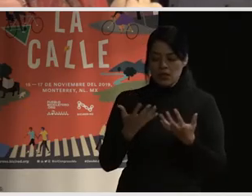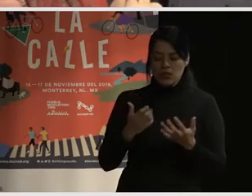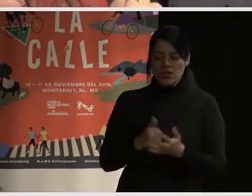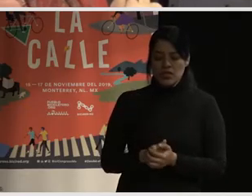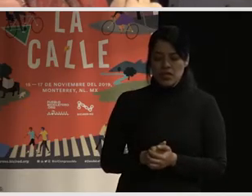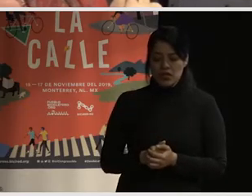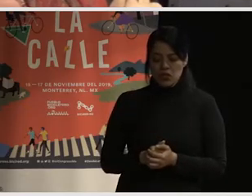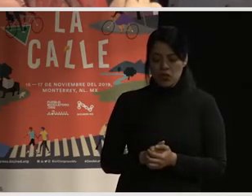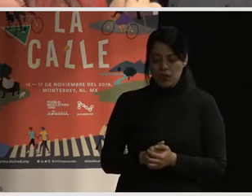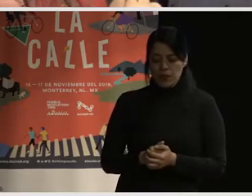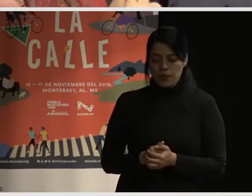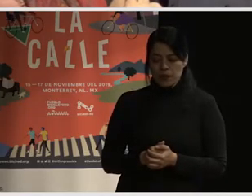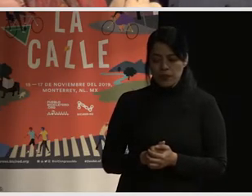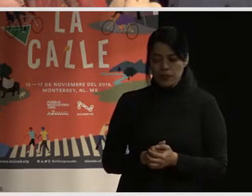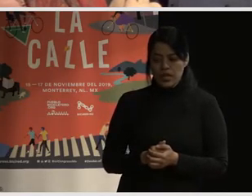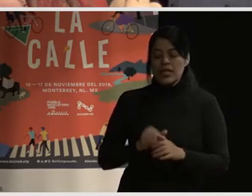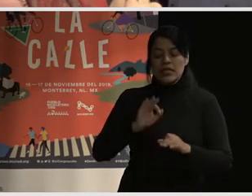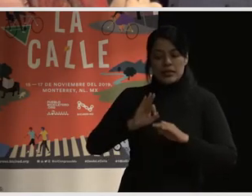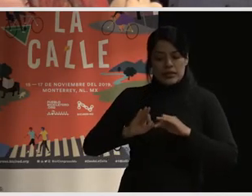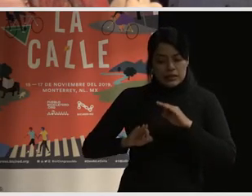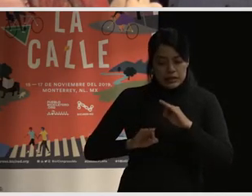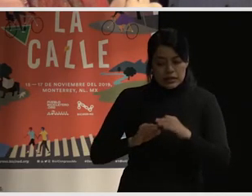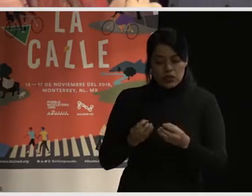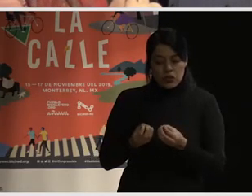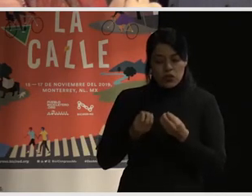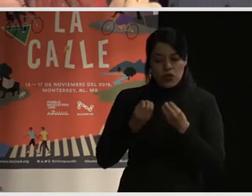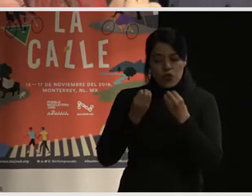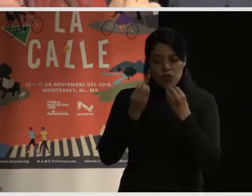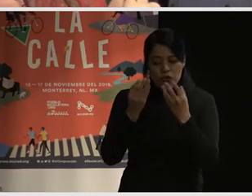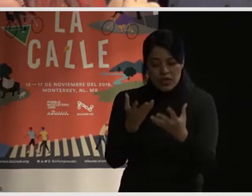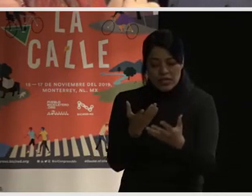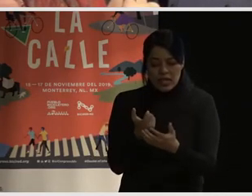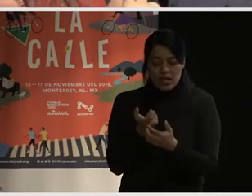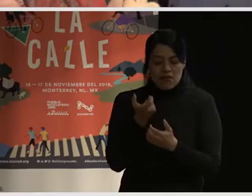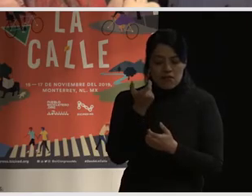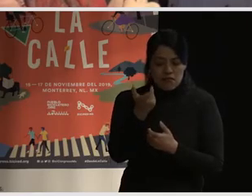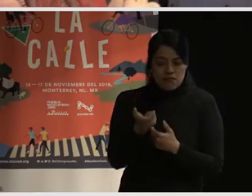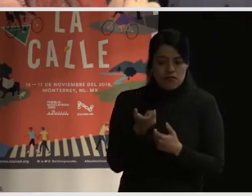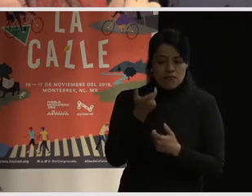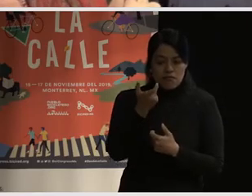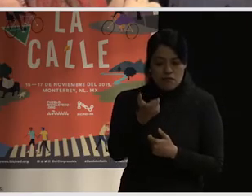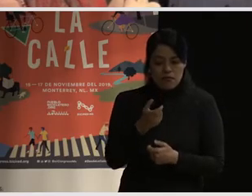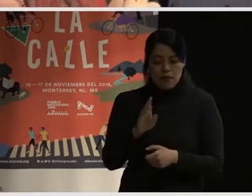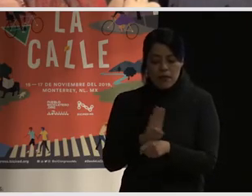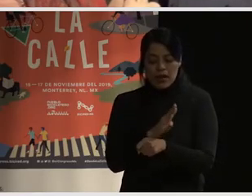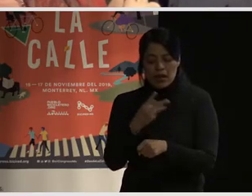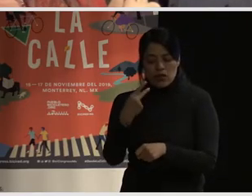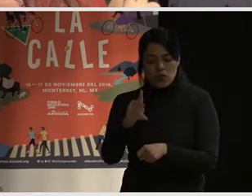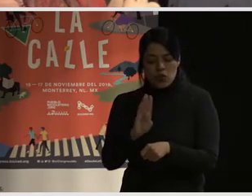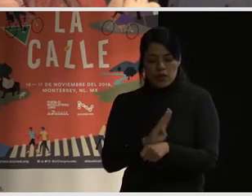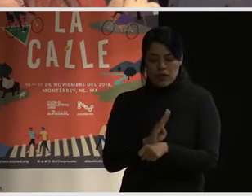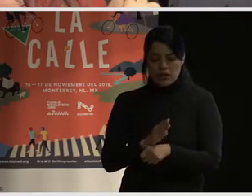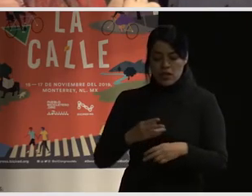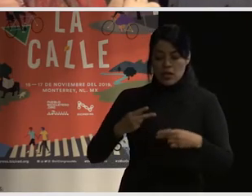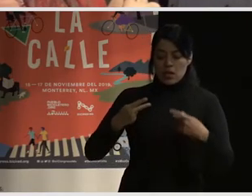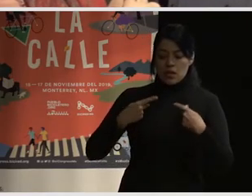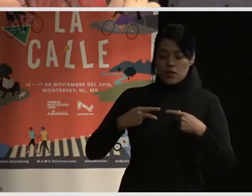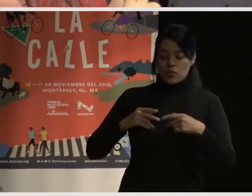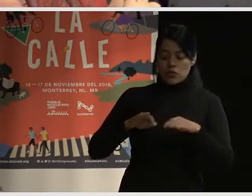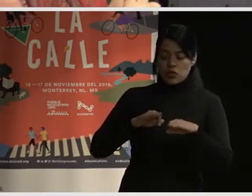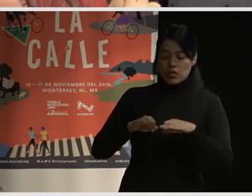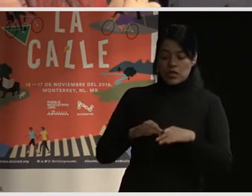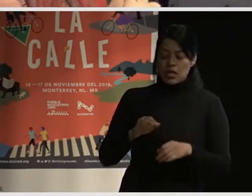con tratando de ofrecer ofrecer incentivos empleado que tenga la posibilidad